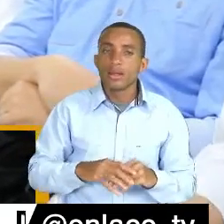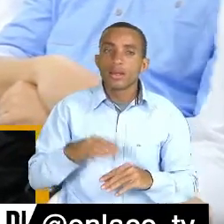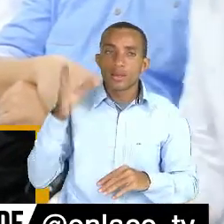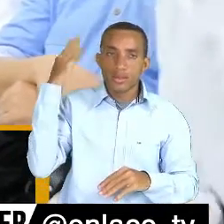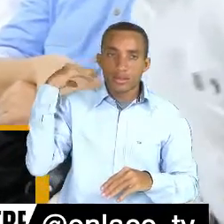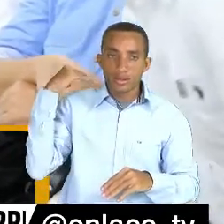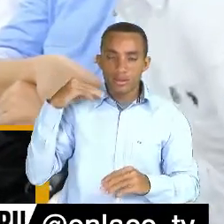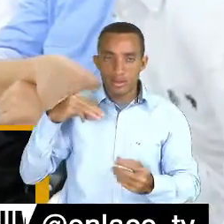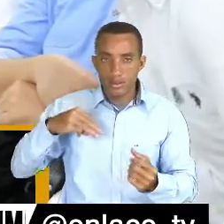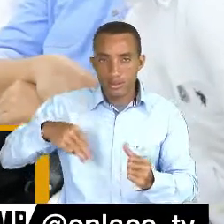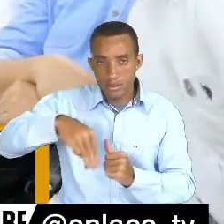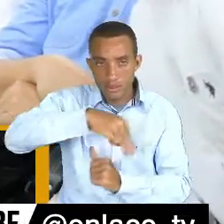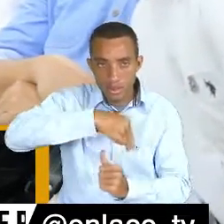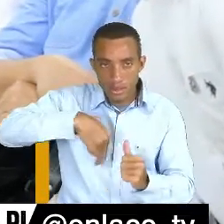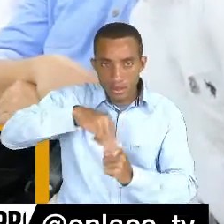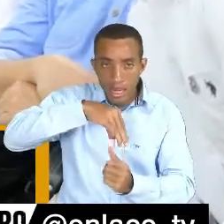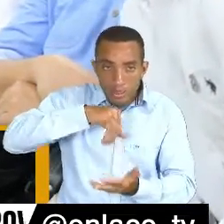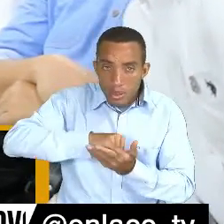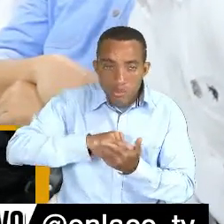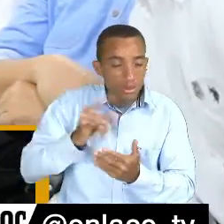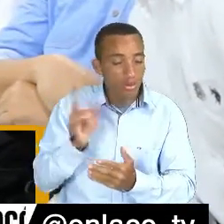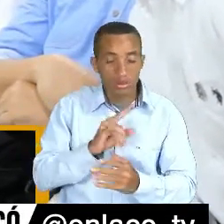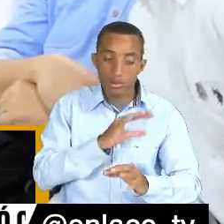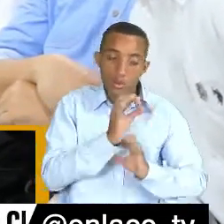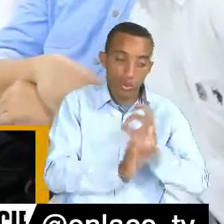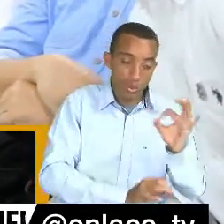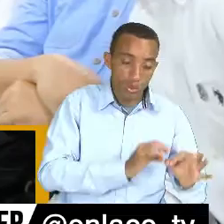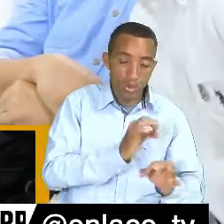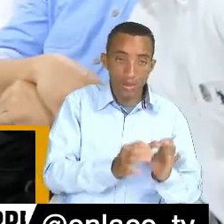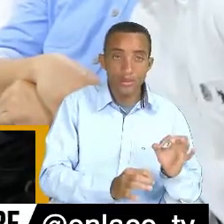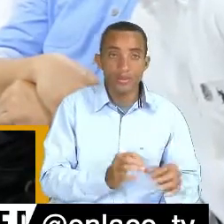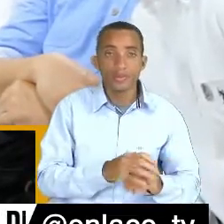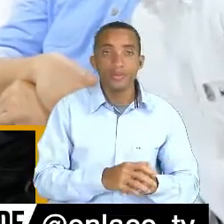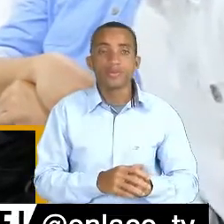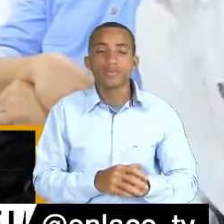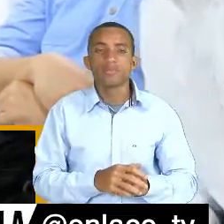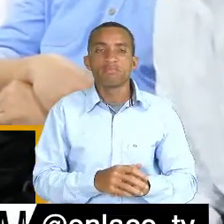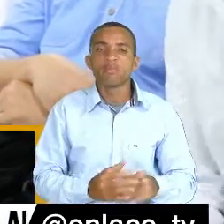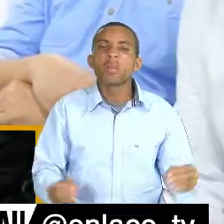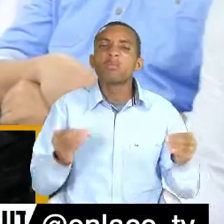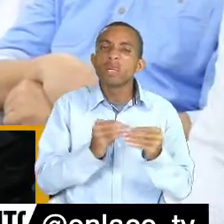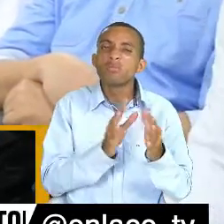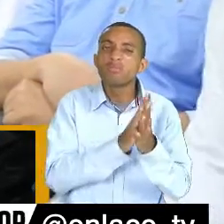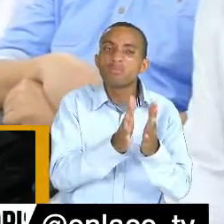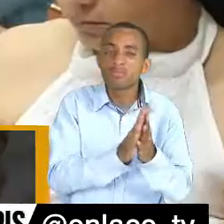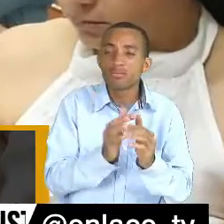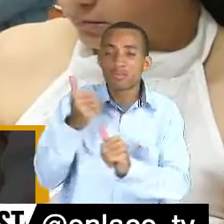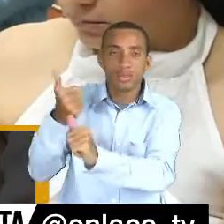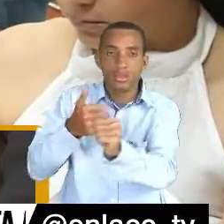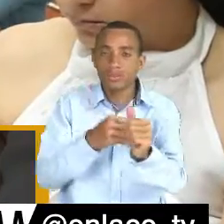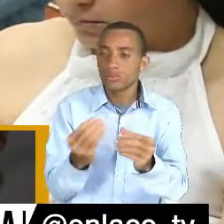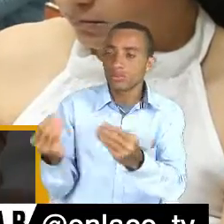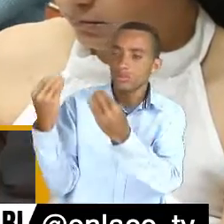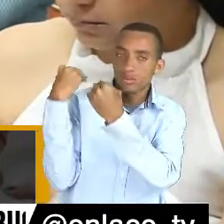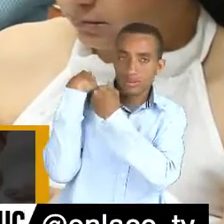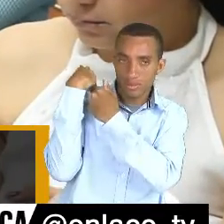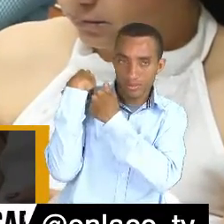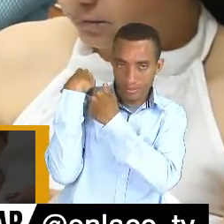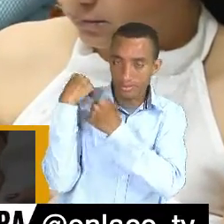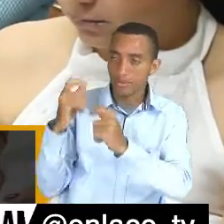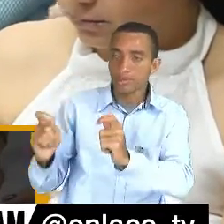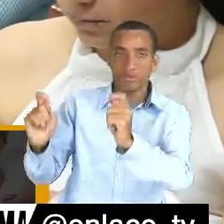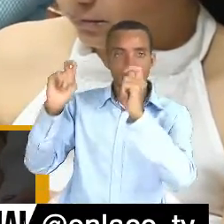Miramar. ¿Qué sigue ahora, diputada? Bueno, ahorita cada uno cumplir con las tareas que nos fueron delegadas de la